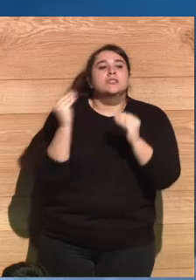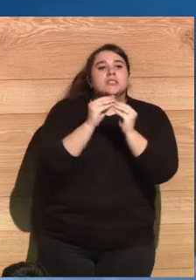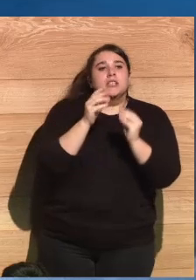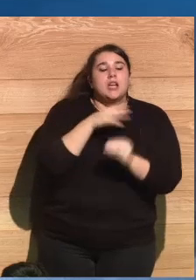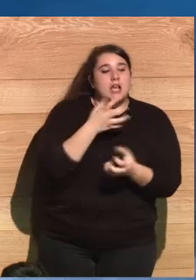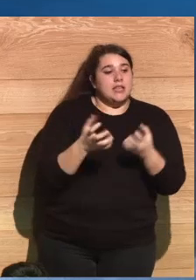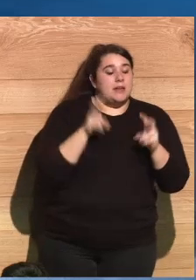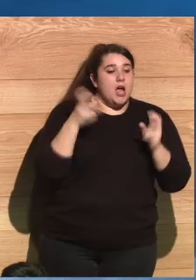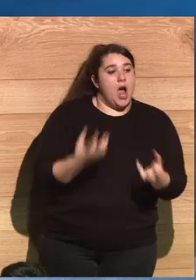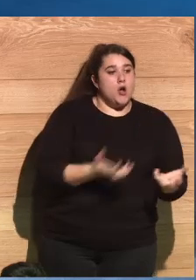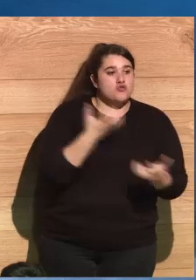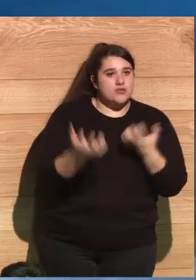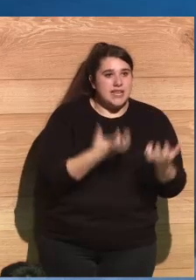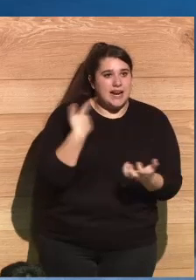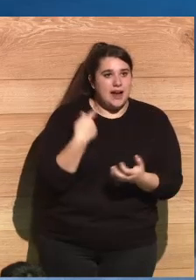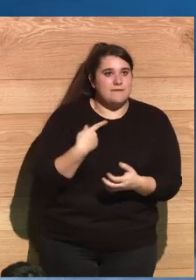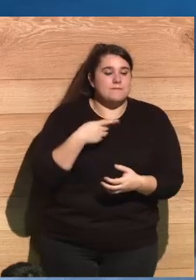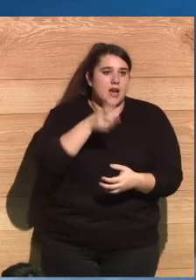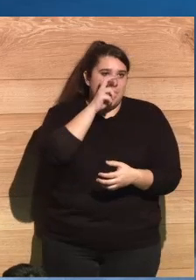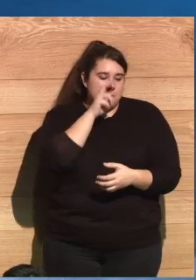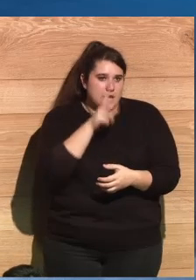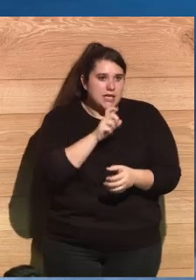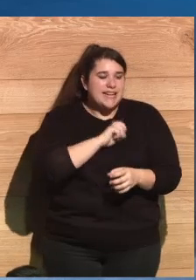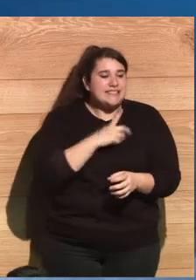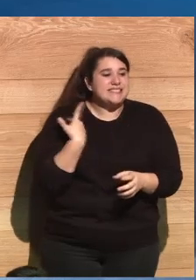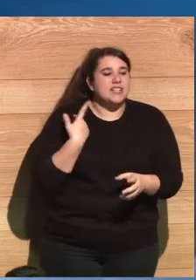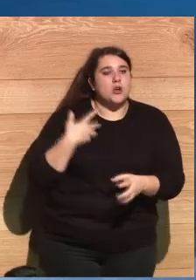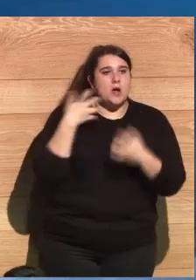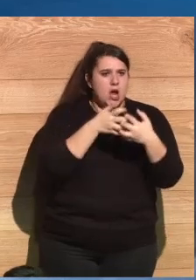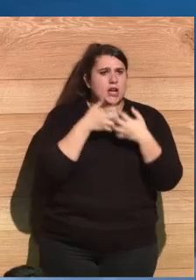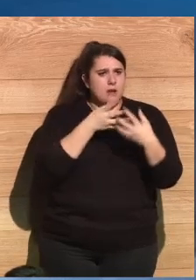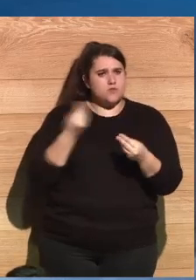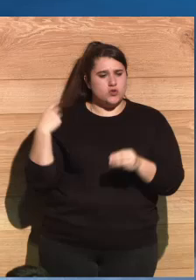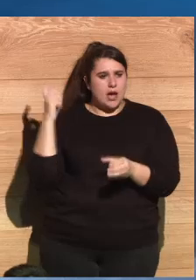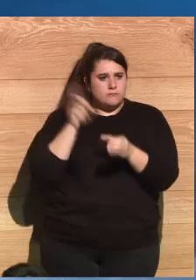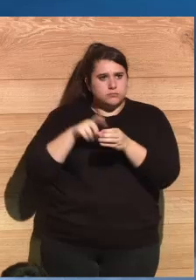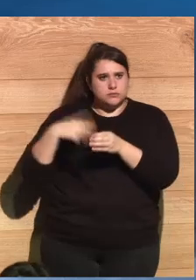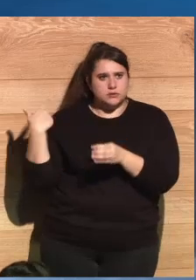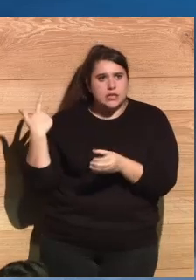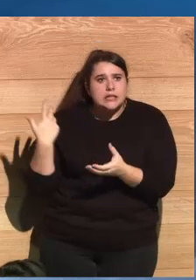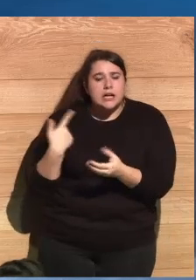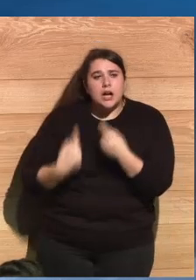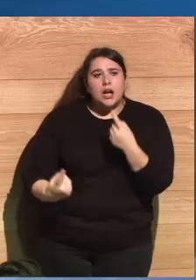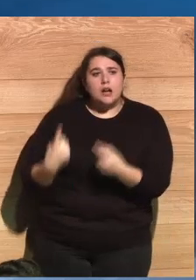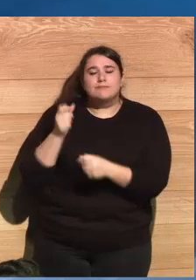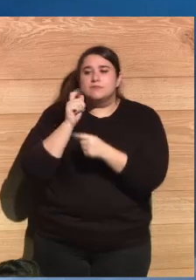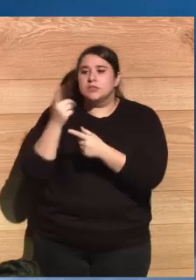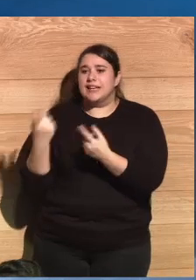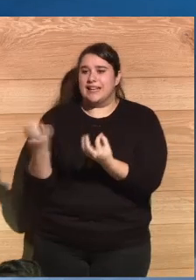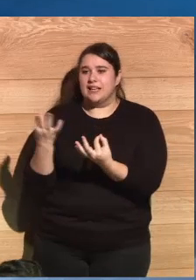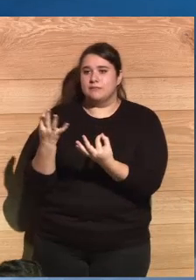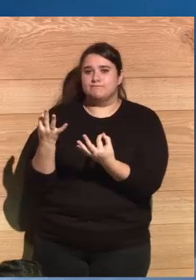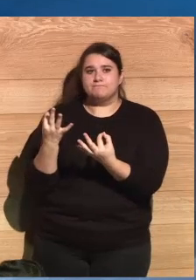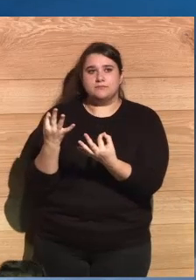con algunos veteranos, señores ya de mucha edad, que venían de muchas guerras, y descubría que algunos se dedicaban a